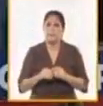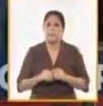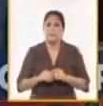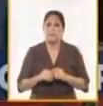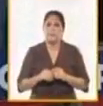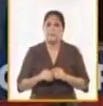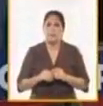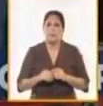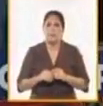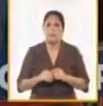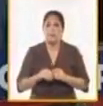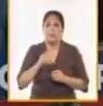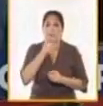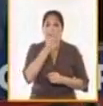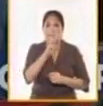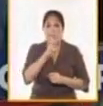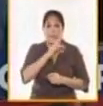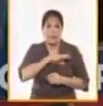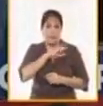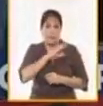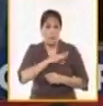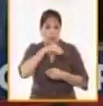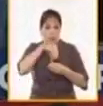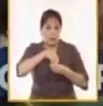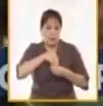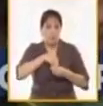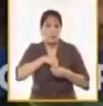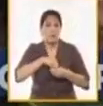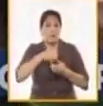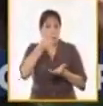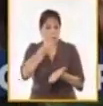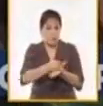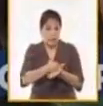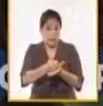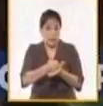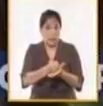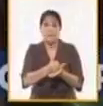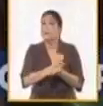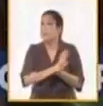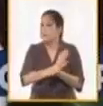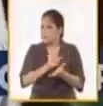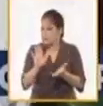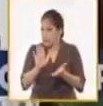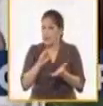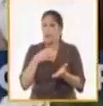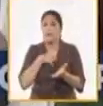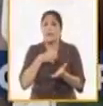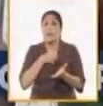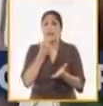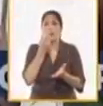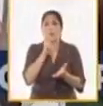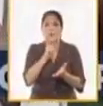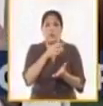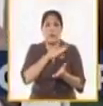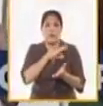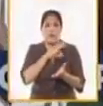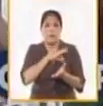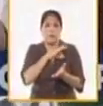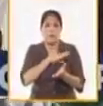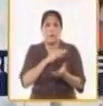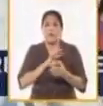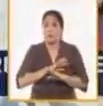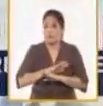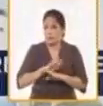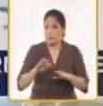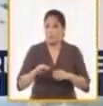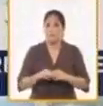Y de los 13 diputados de Caracas, ya nos adjudicaron 12 diputados de Caracas, o diputadas.